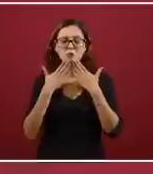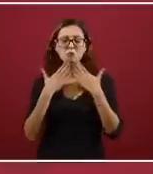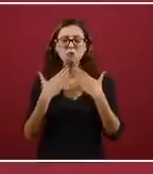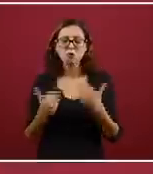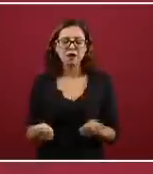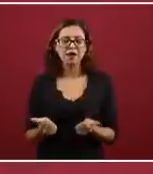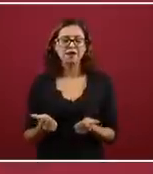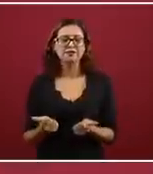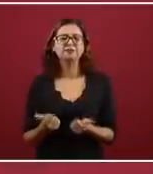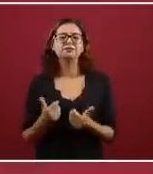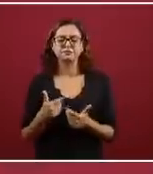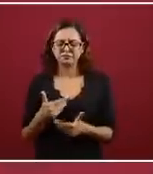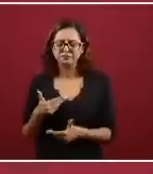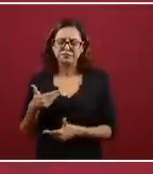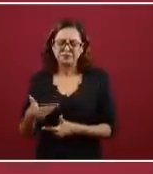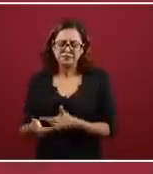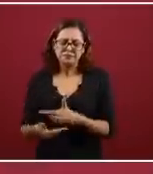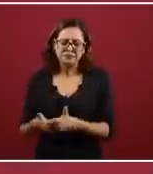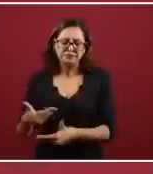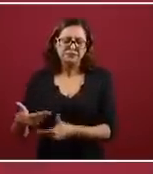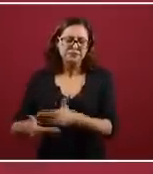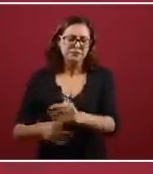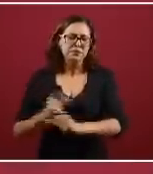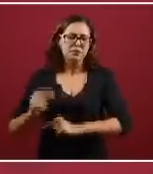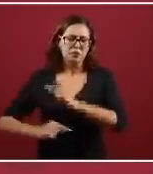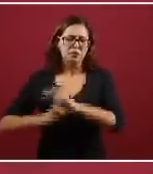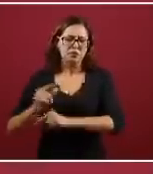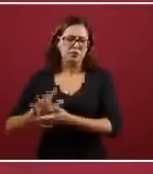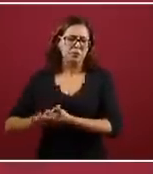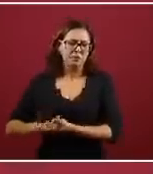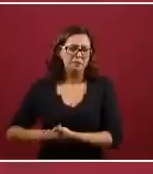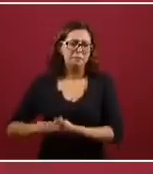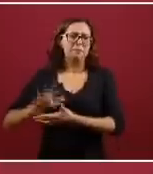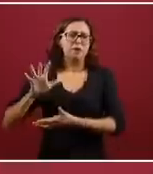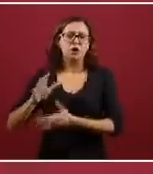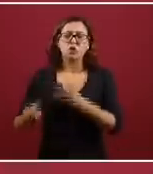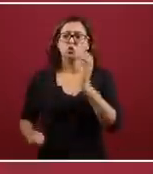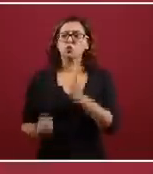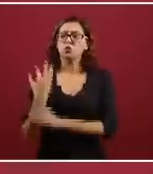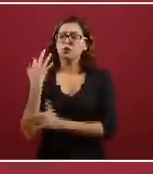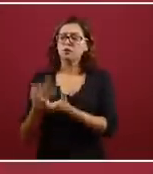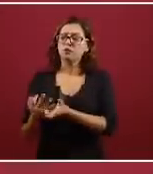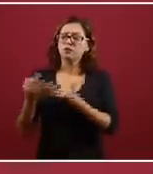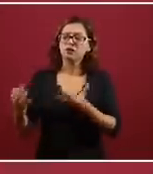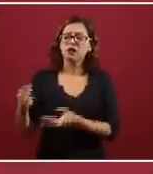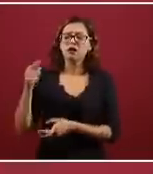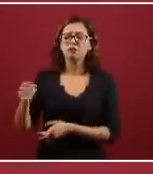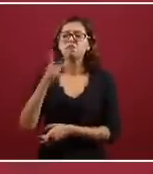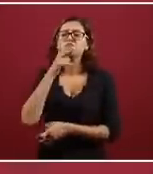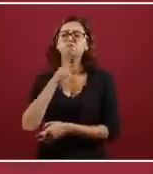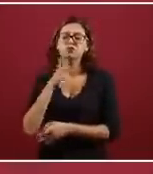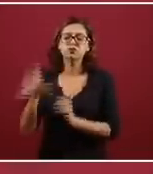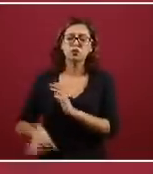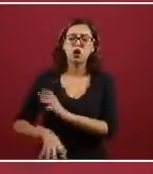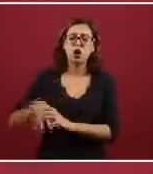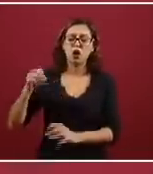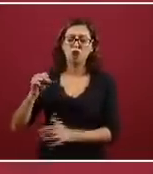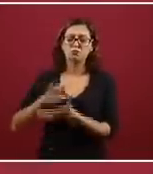gas asociado al petróleo, por la explotación de los nuevos campos petroleros, pero no